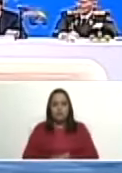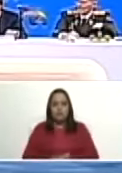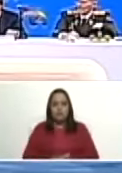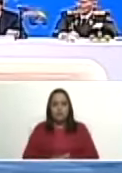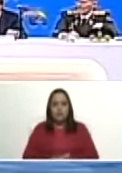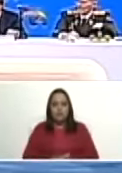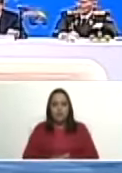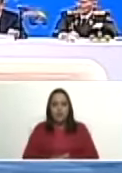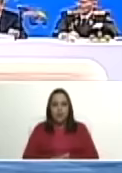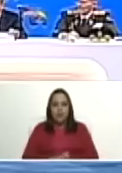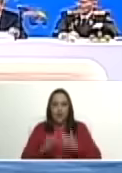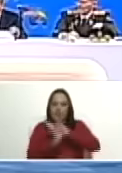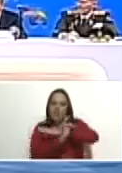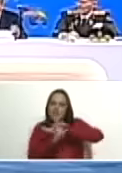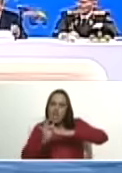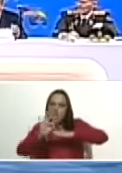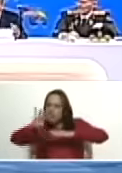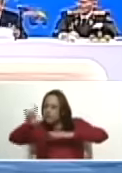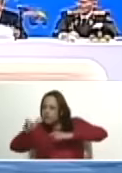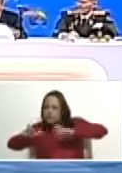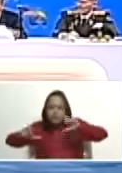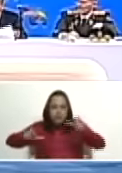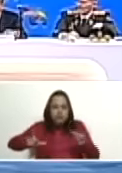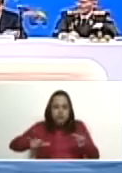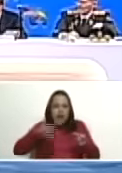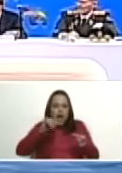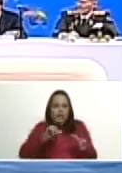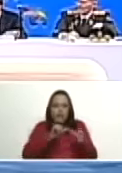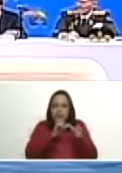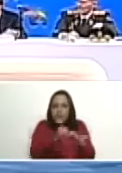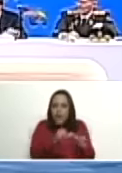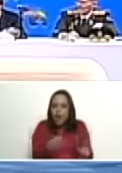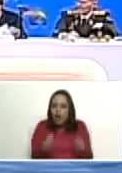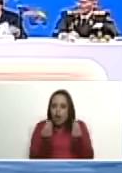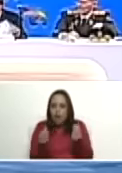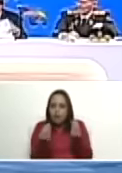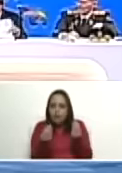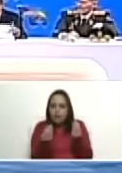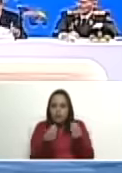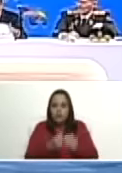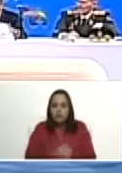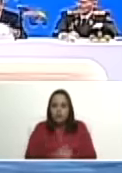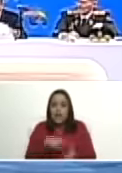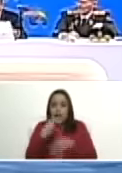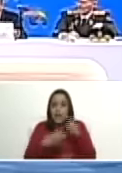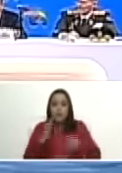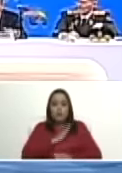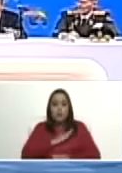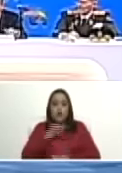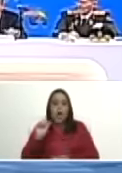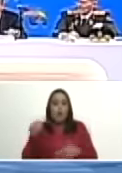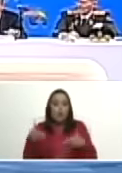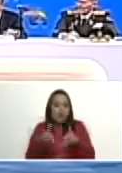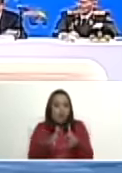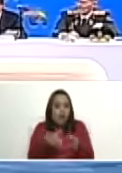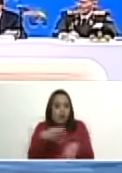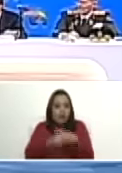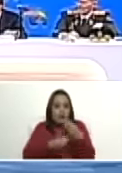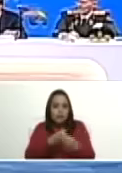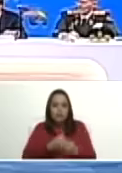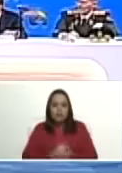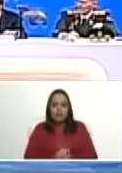Sus límites y demarcaciones se fijarán por el Congreso. Y luego